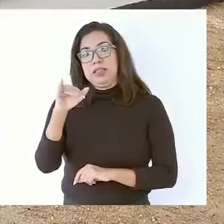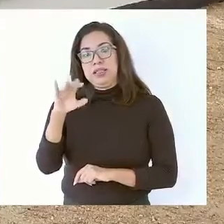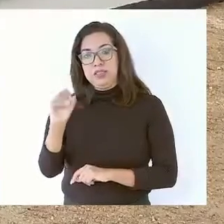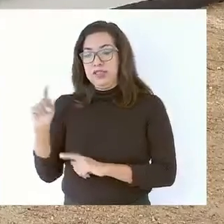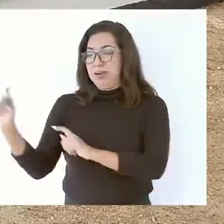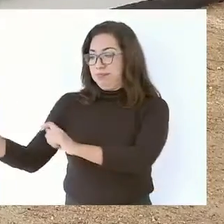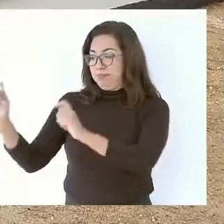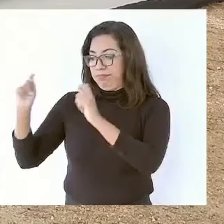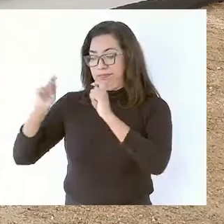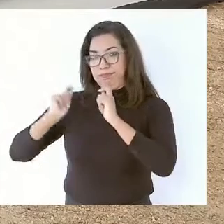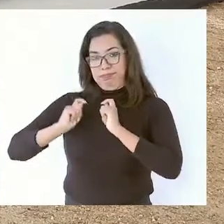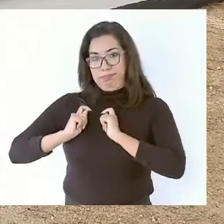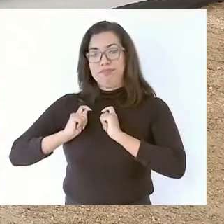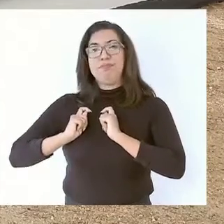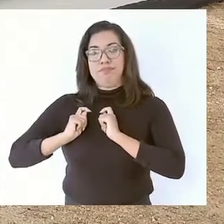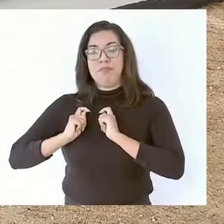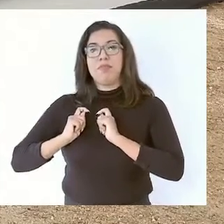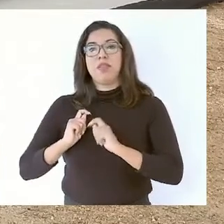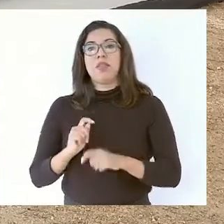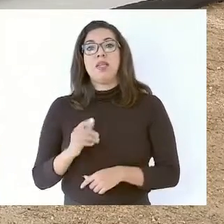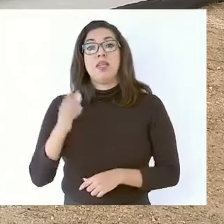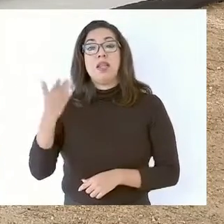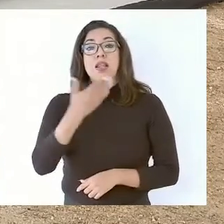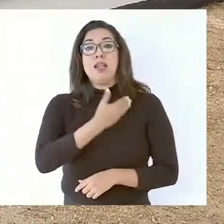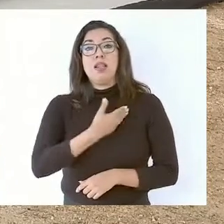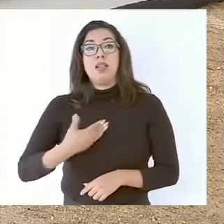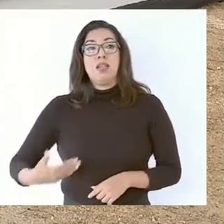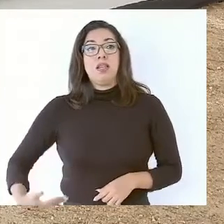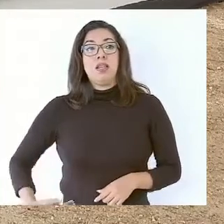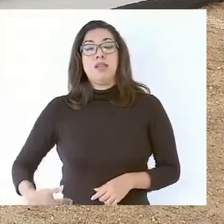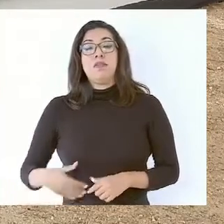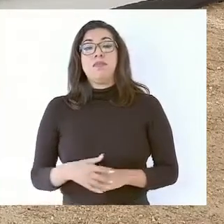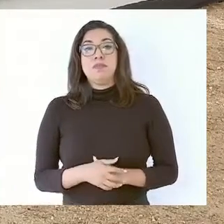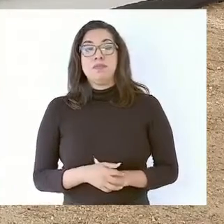disposición del presidente, comandante supremo de las Fuerzas Armadas, y por